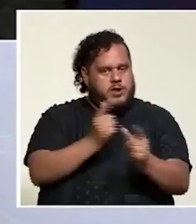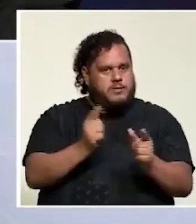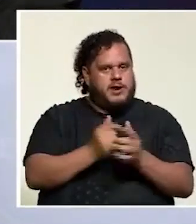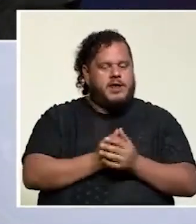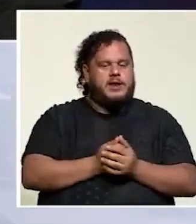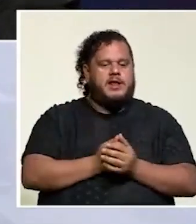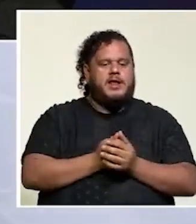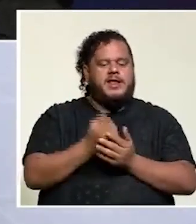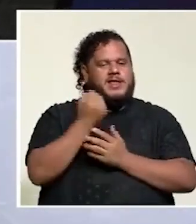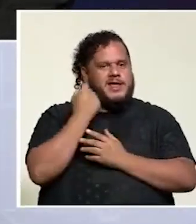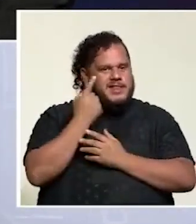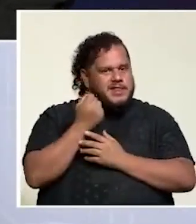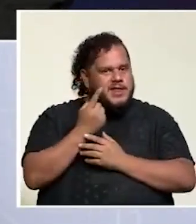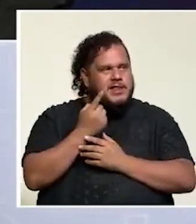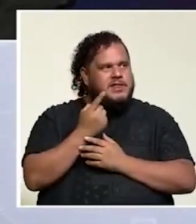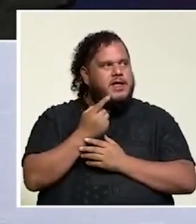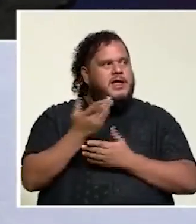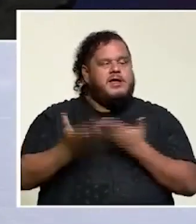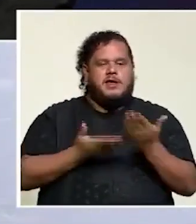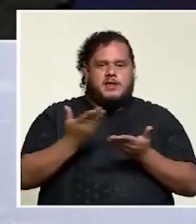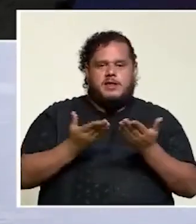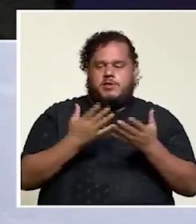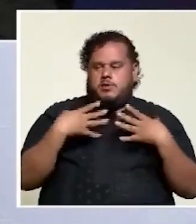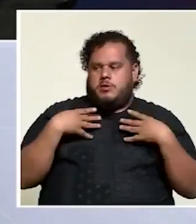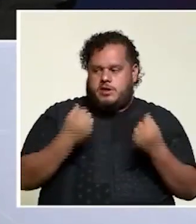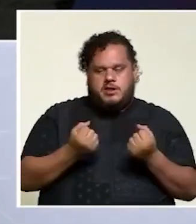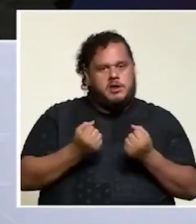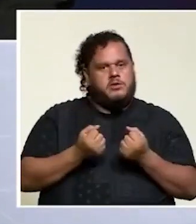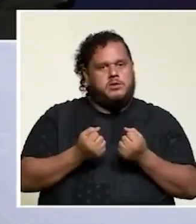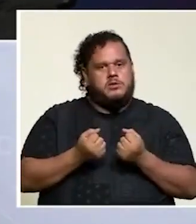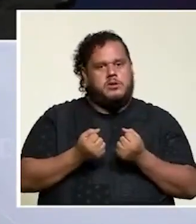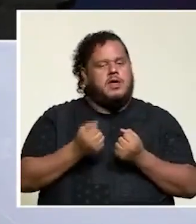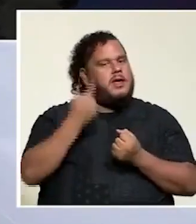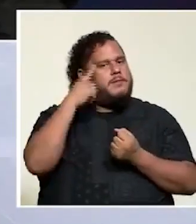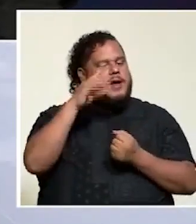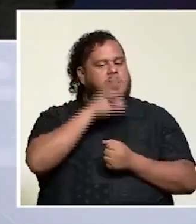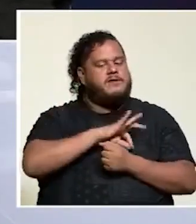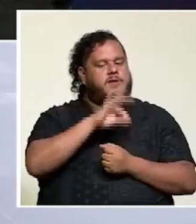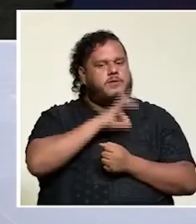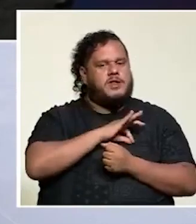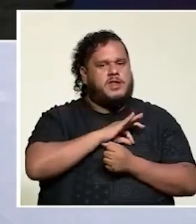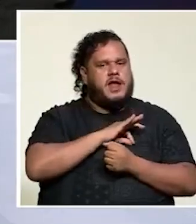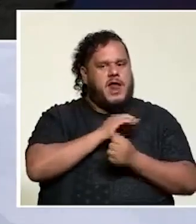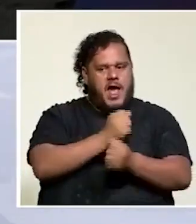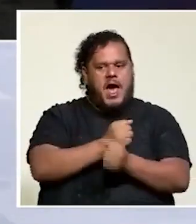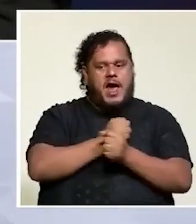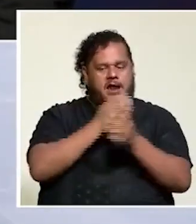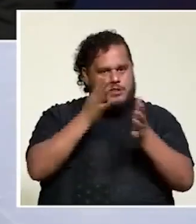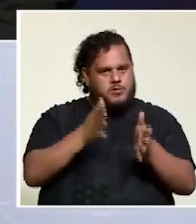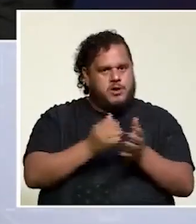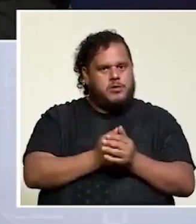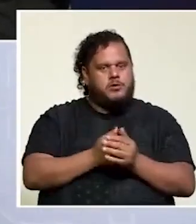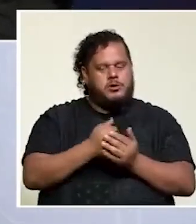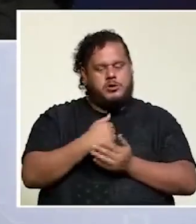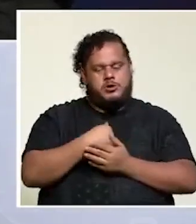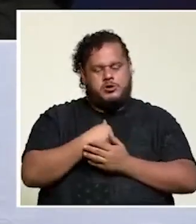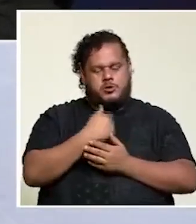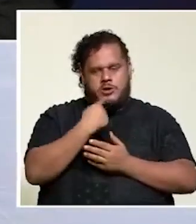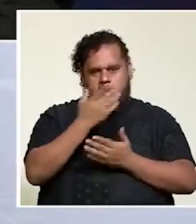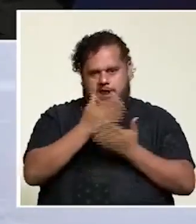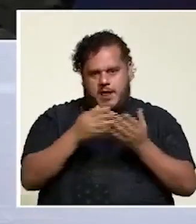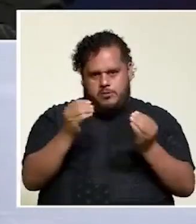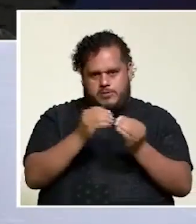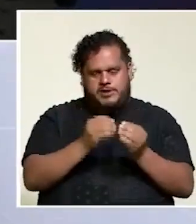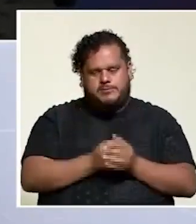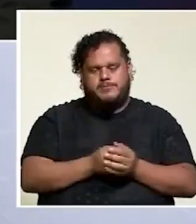que entienda que el servicio de salud está para favorecer al asegurado, es más, voy a decir algo